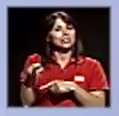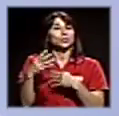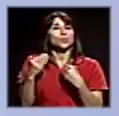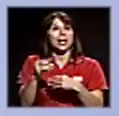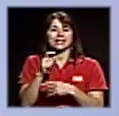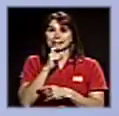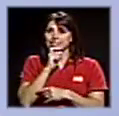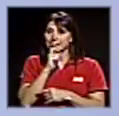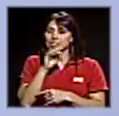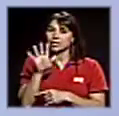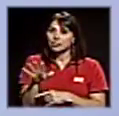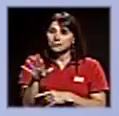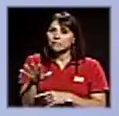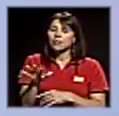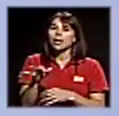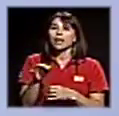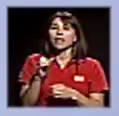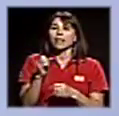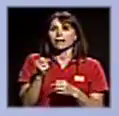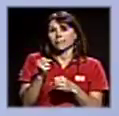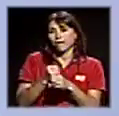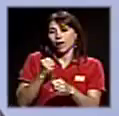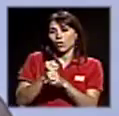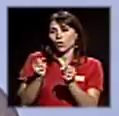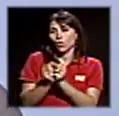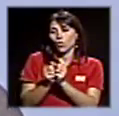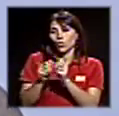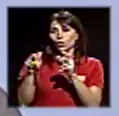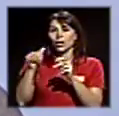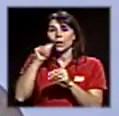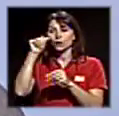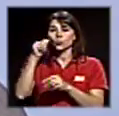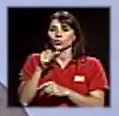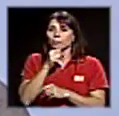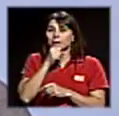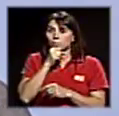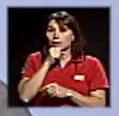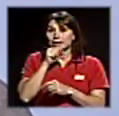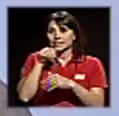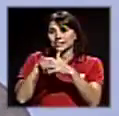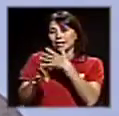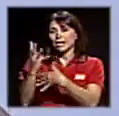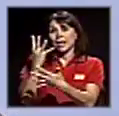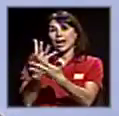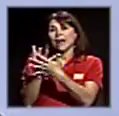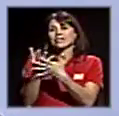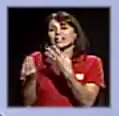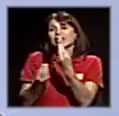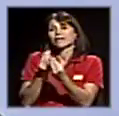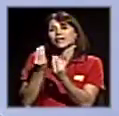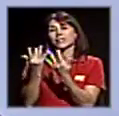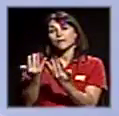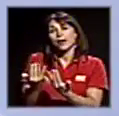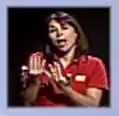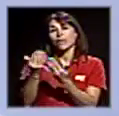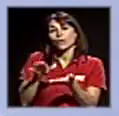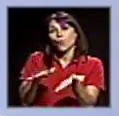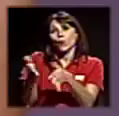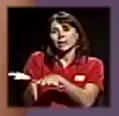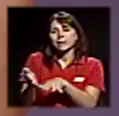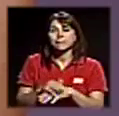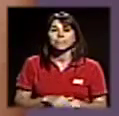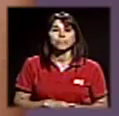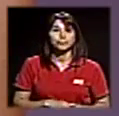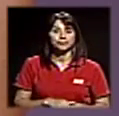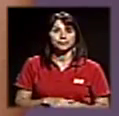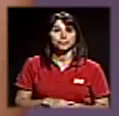¿verdad? Un poquito más denso con los adultos mayores que están en la cárcel esperando morir, ¿verdad? Y